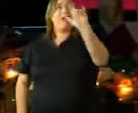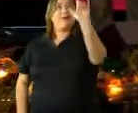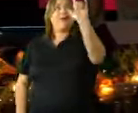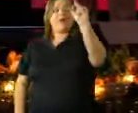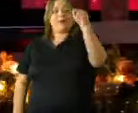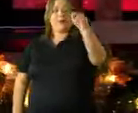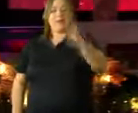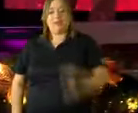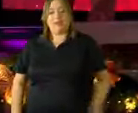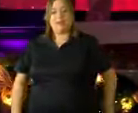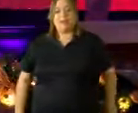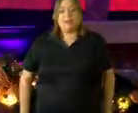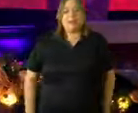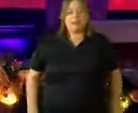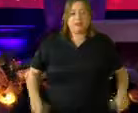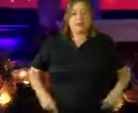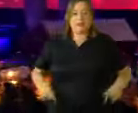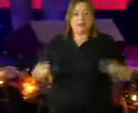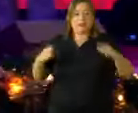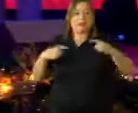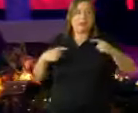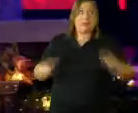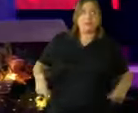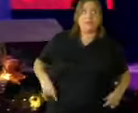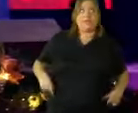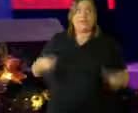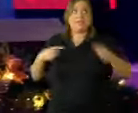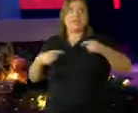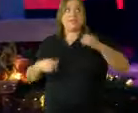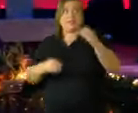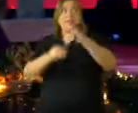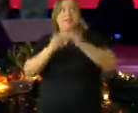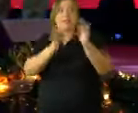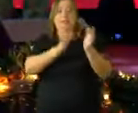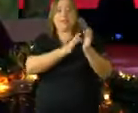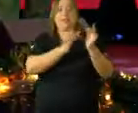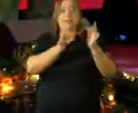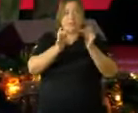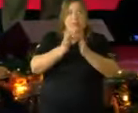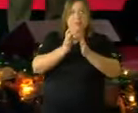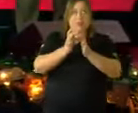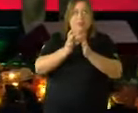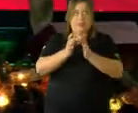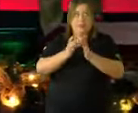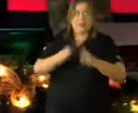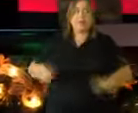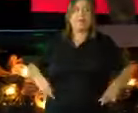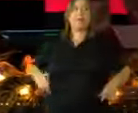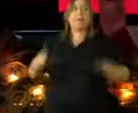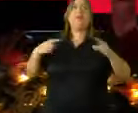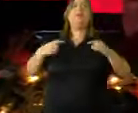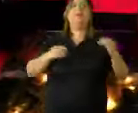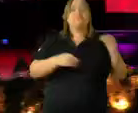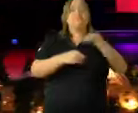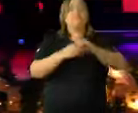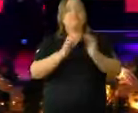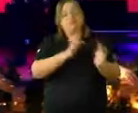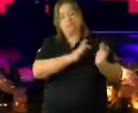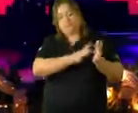Él. Hay vida en Jesús. Hay vida